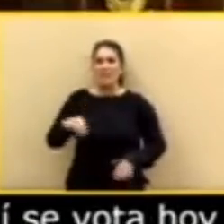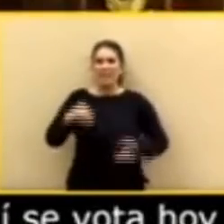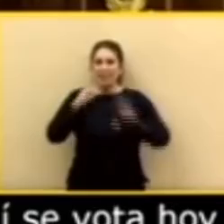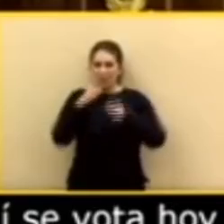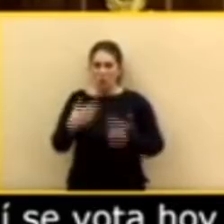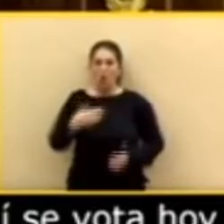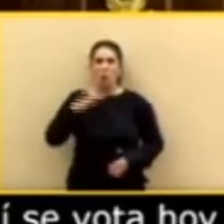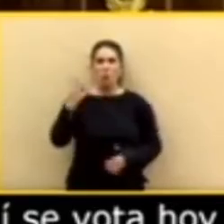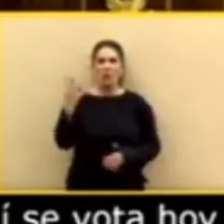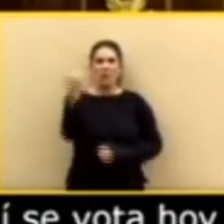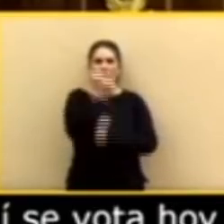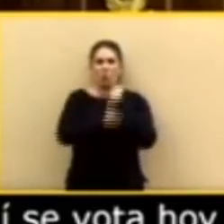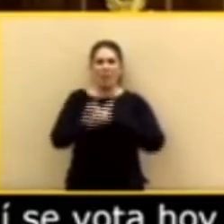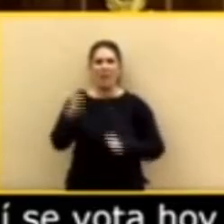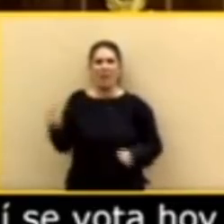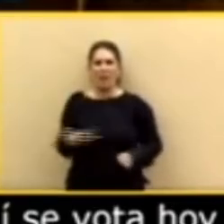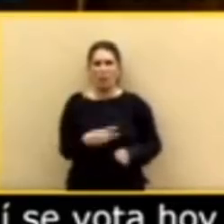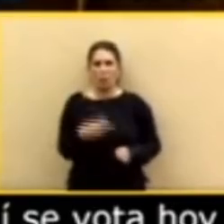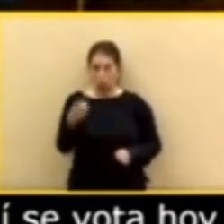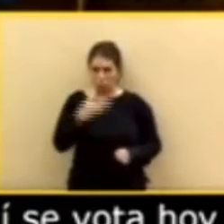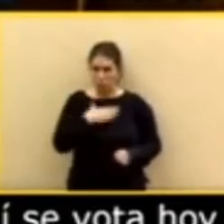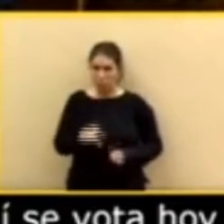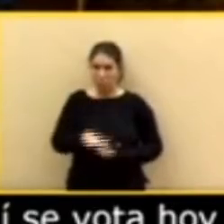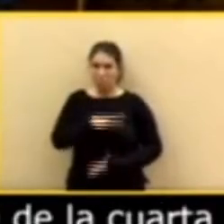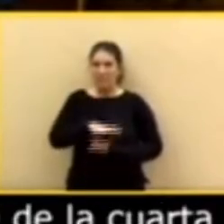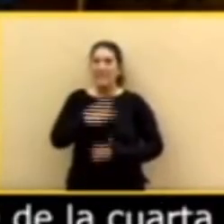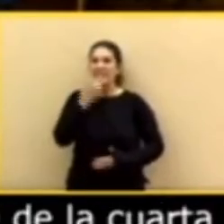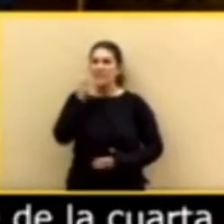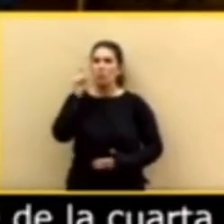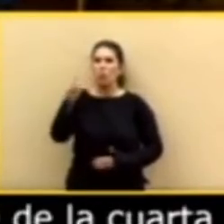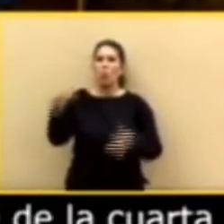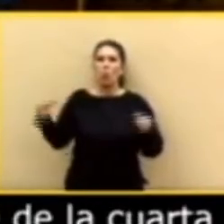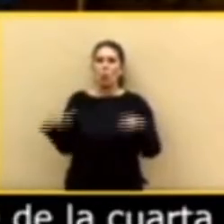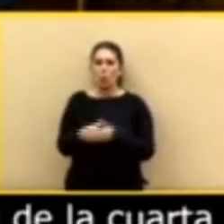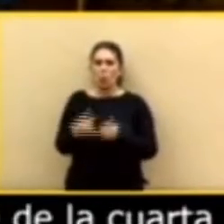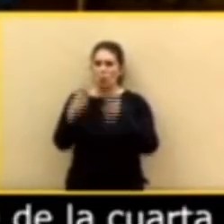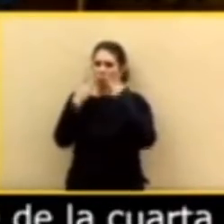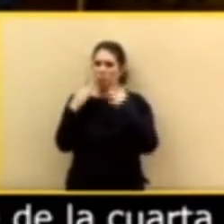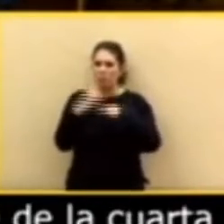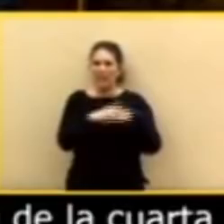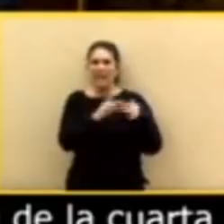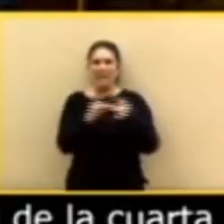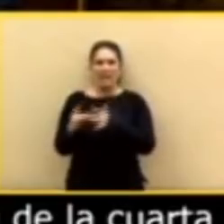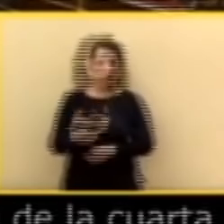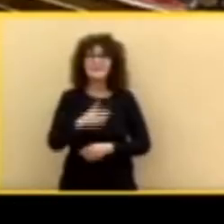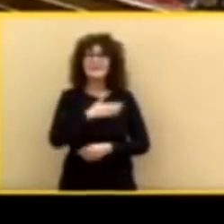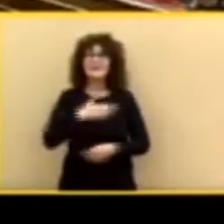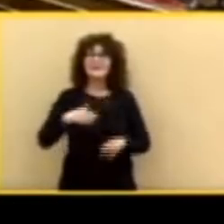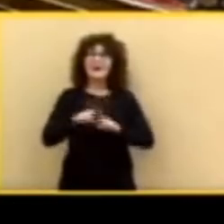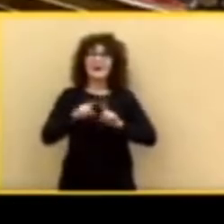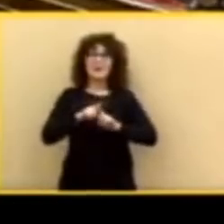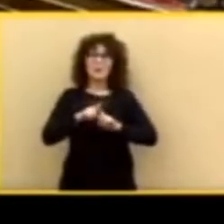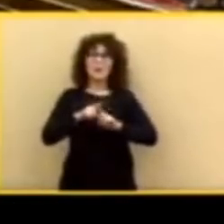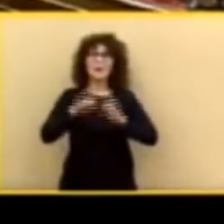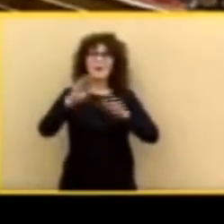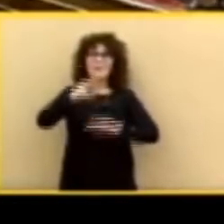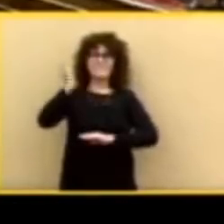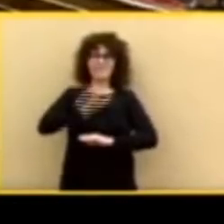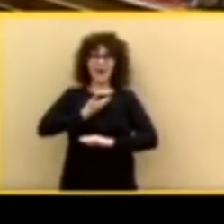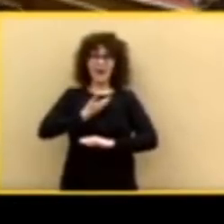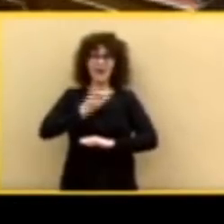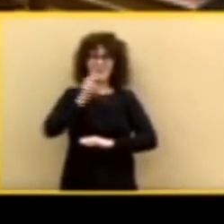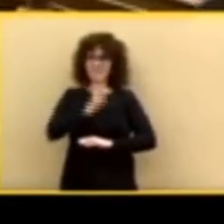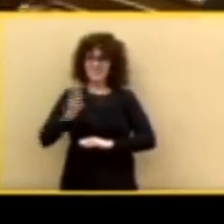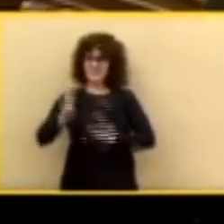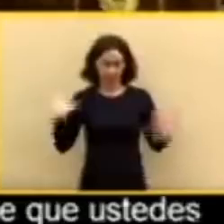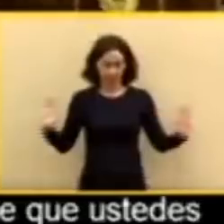no puede ser explícita, que no puede ser transparente, claro, que no puede ser clara. Vale, tú es oculta.